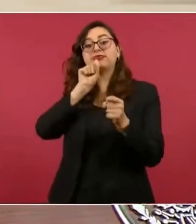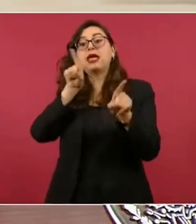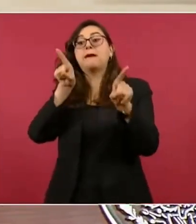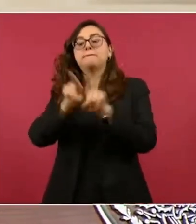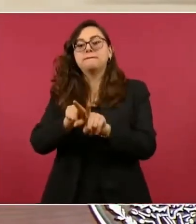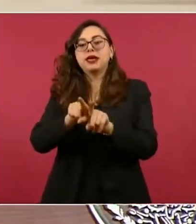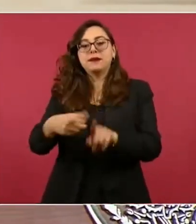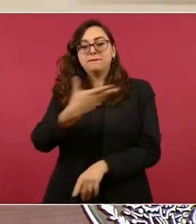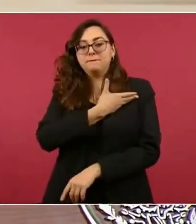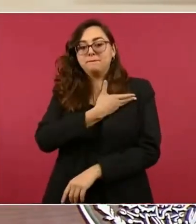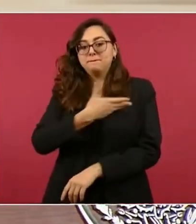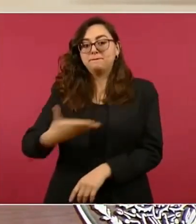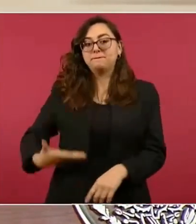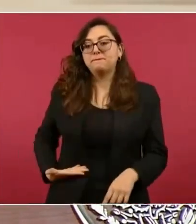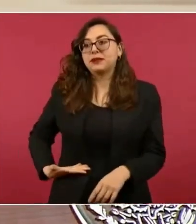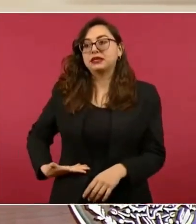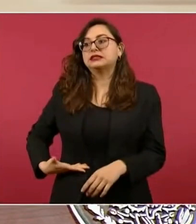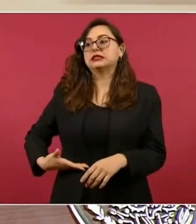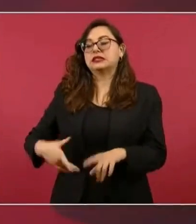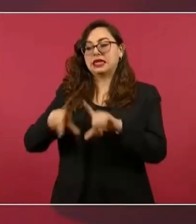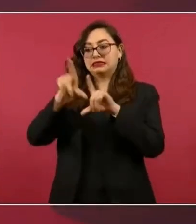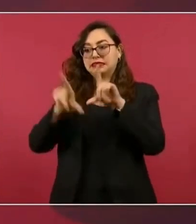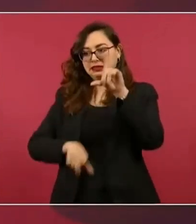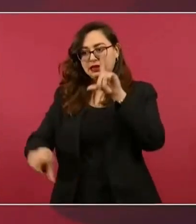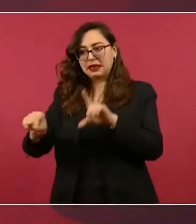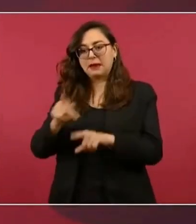ya chuparon faro.